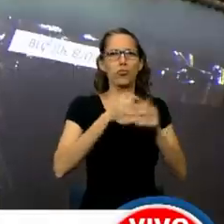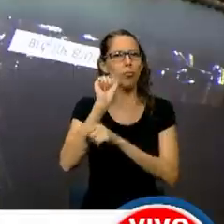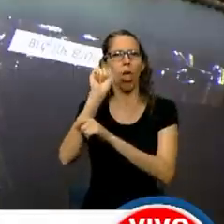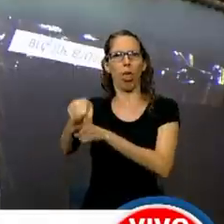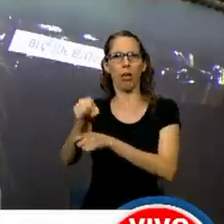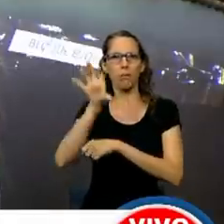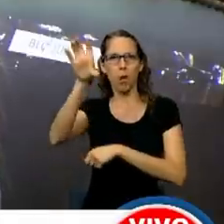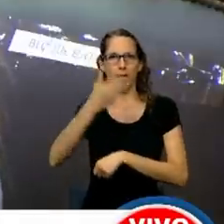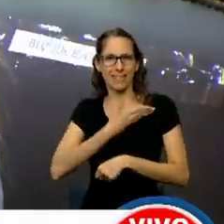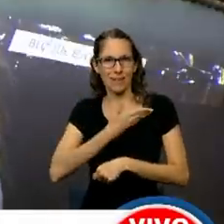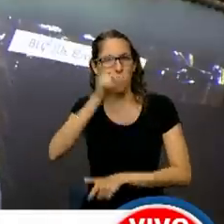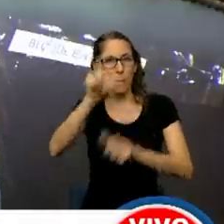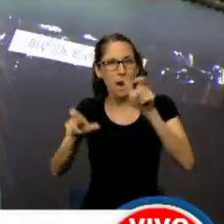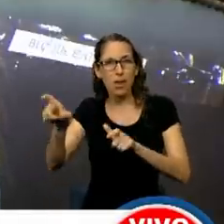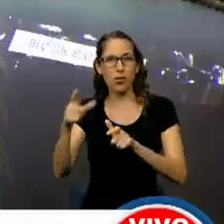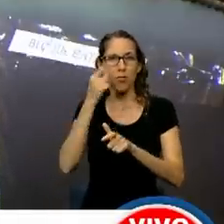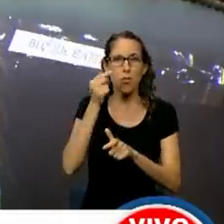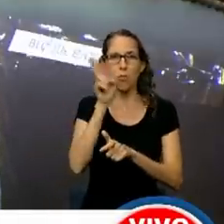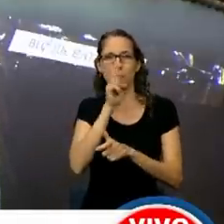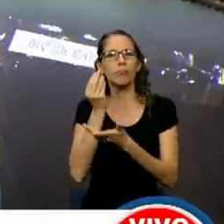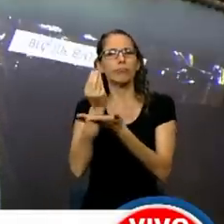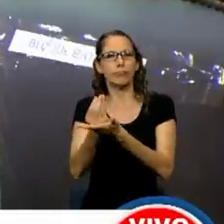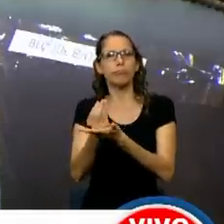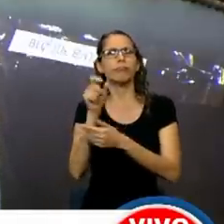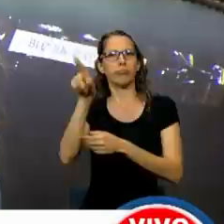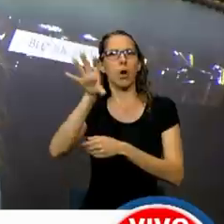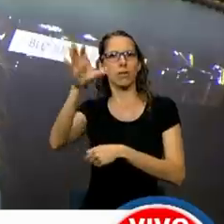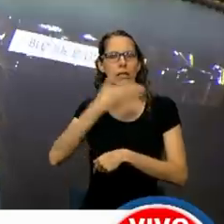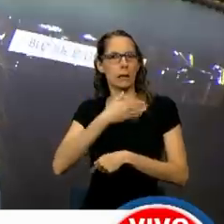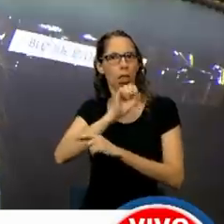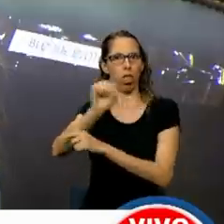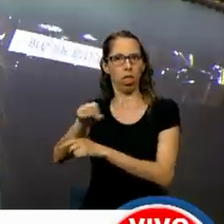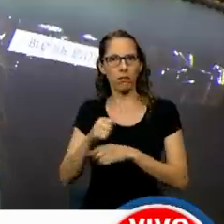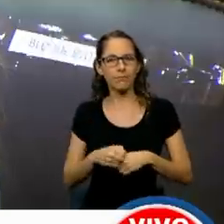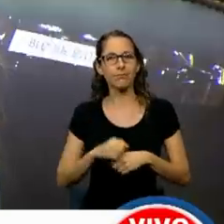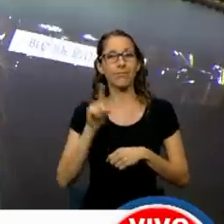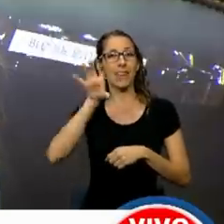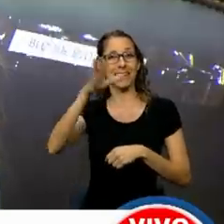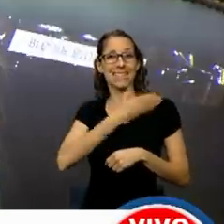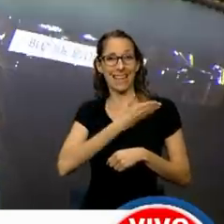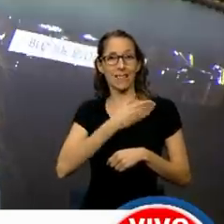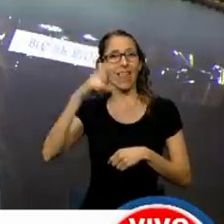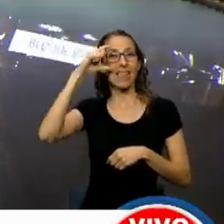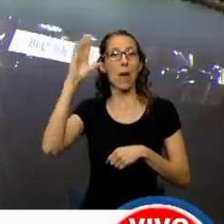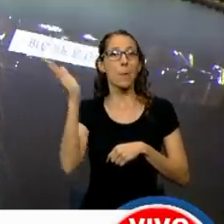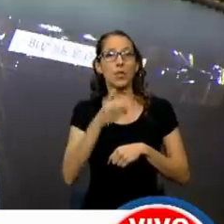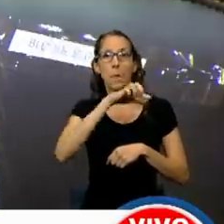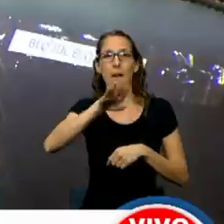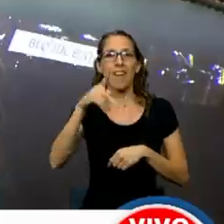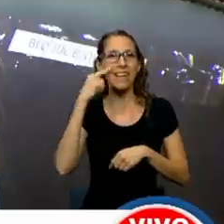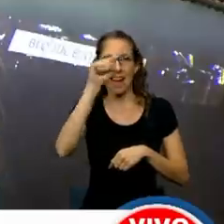y las mujeres de mi provincia santa fe aporta casi el 10% del valor bruto de la producción nacional